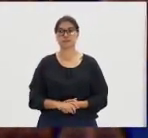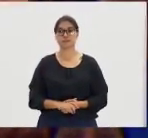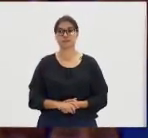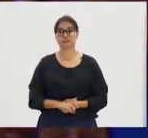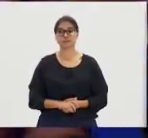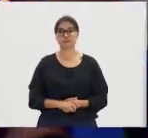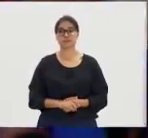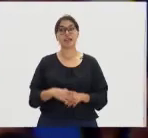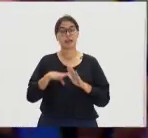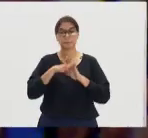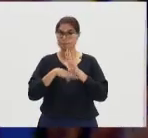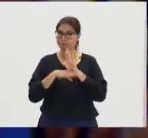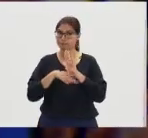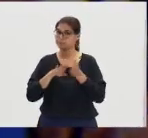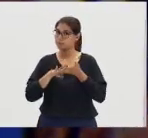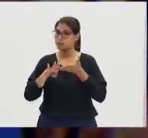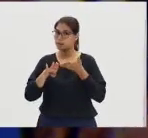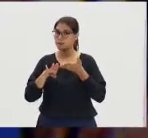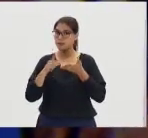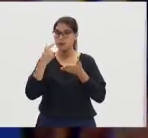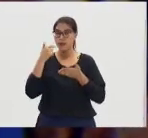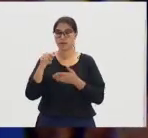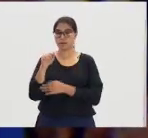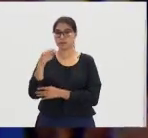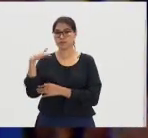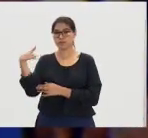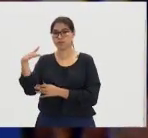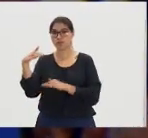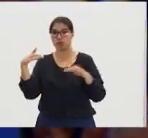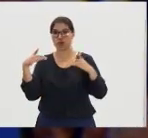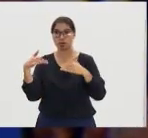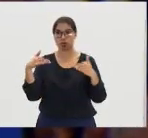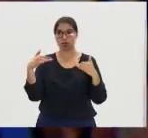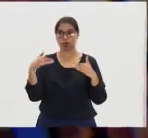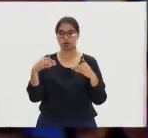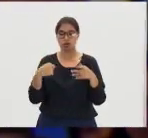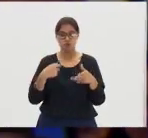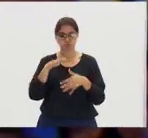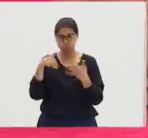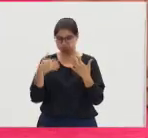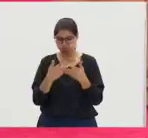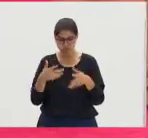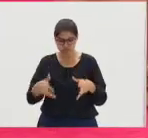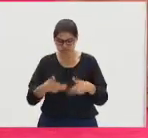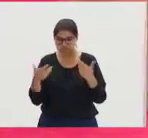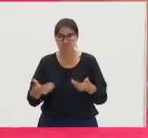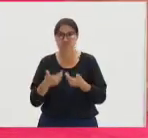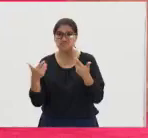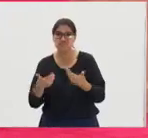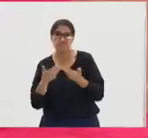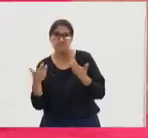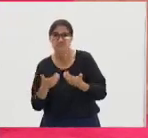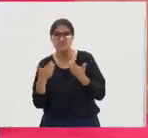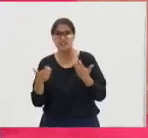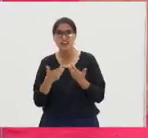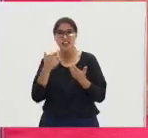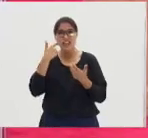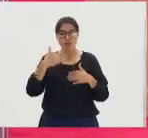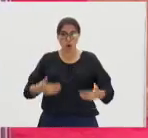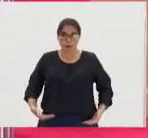Es barato. Los que han ido a Estados Unidos se llama Ross. En relajo de ropa ahí de todo. Mirá, le digo, necesito unos boxers de Bob